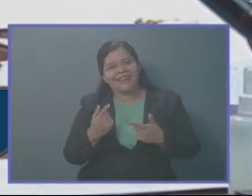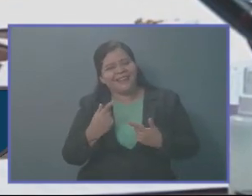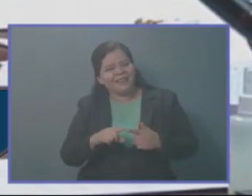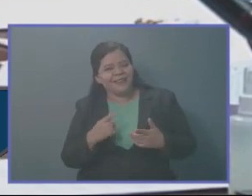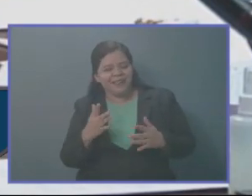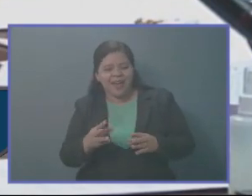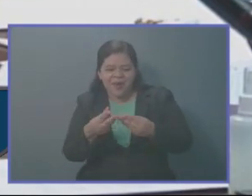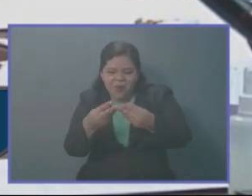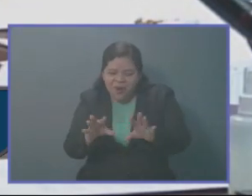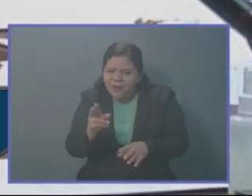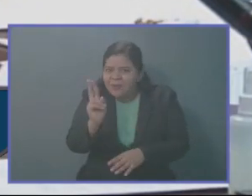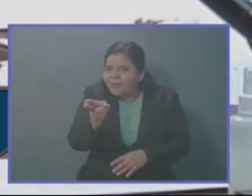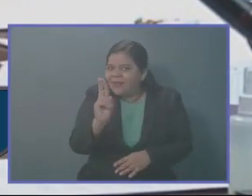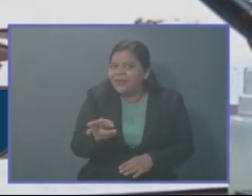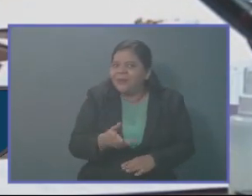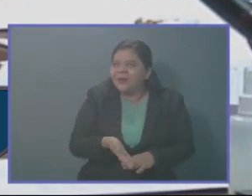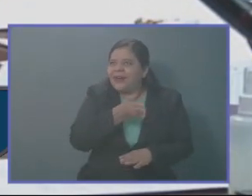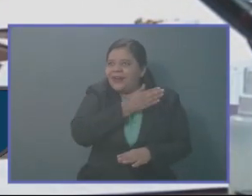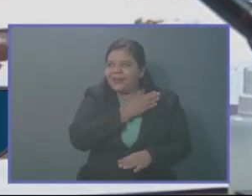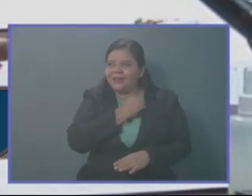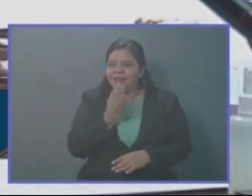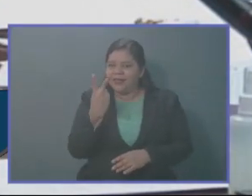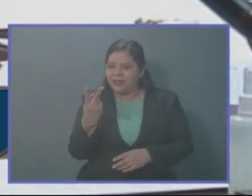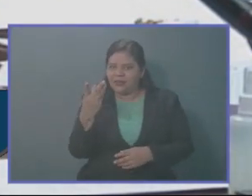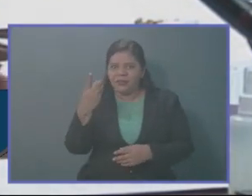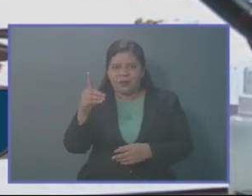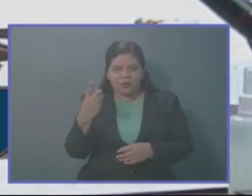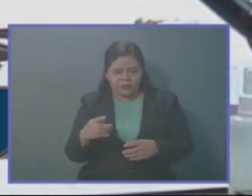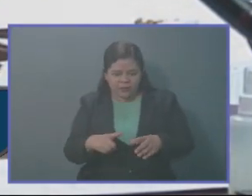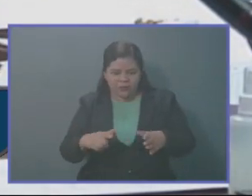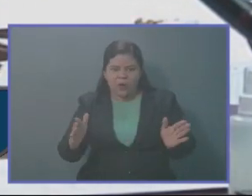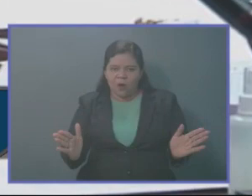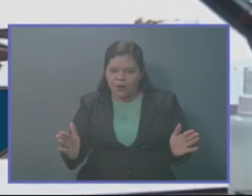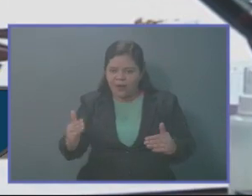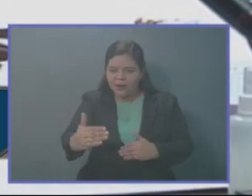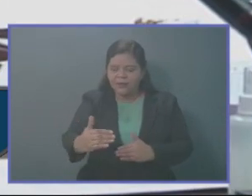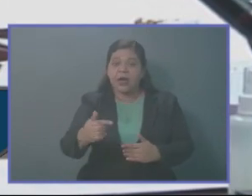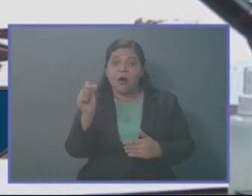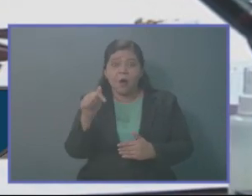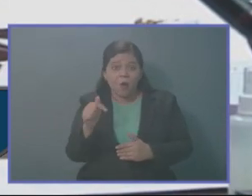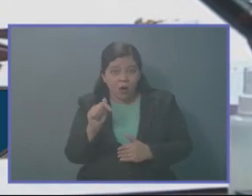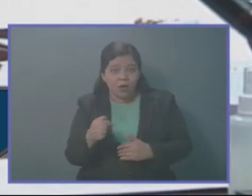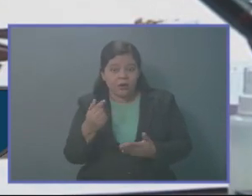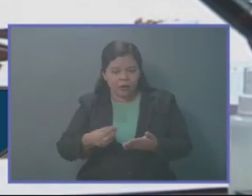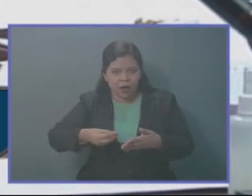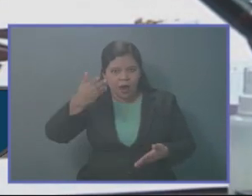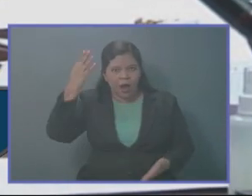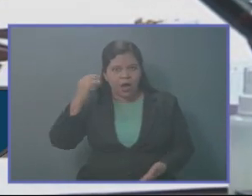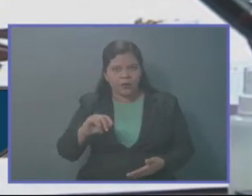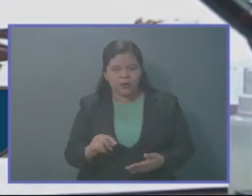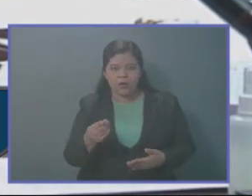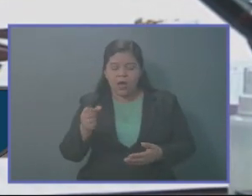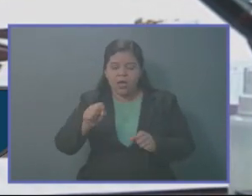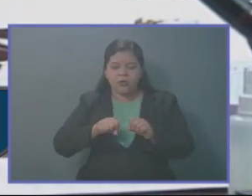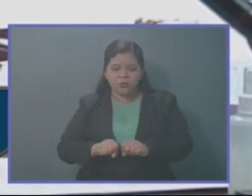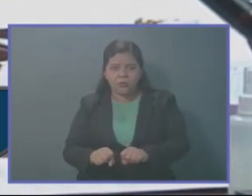huevo es el mismo que comprábamos cuando valía $2 el cartón, pero lo han subido casi